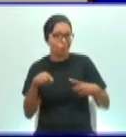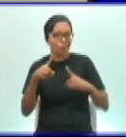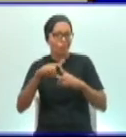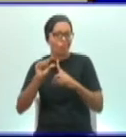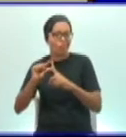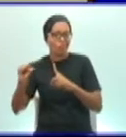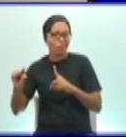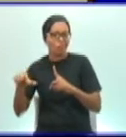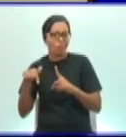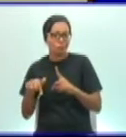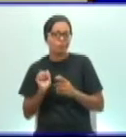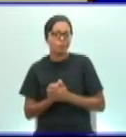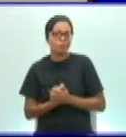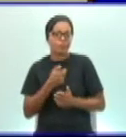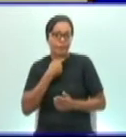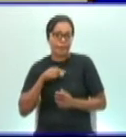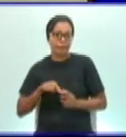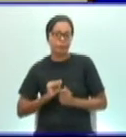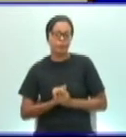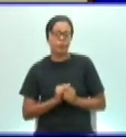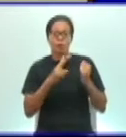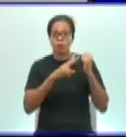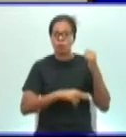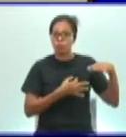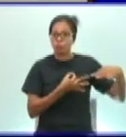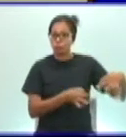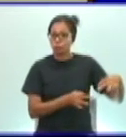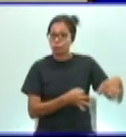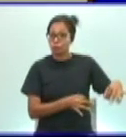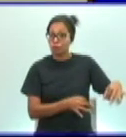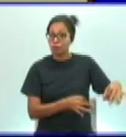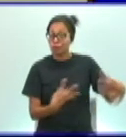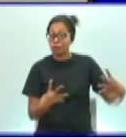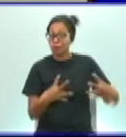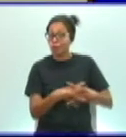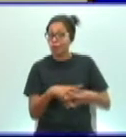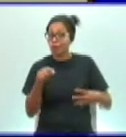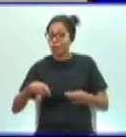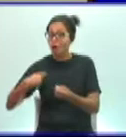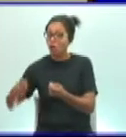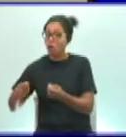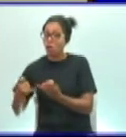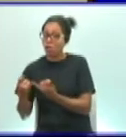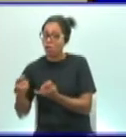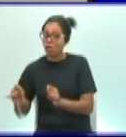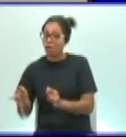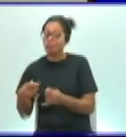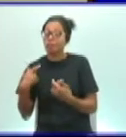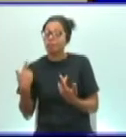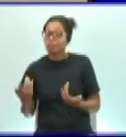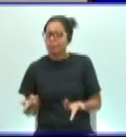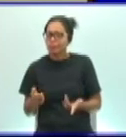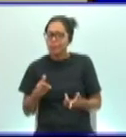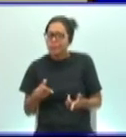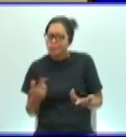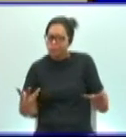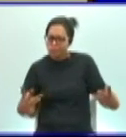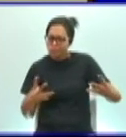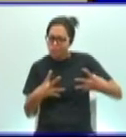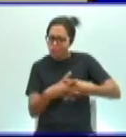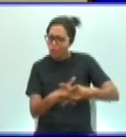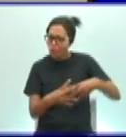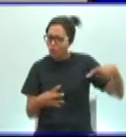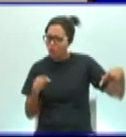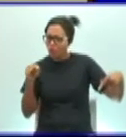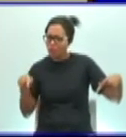Si vamos a valorar un documento que tenga que ver con las guerras por la independencia, entonces voy a trabajarle tratamiento de cómo se relaciona ese documento